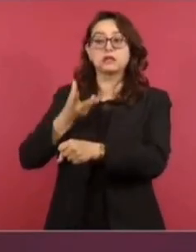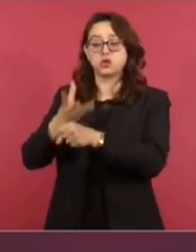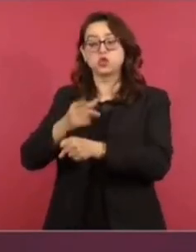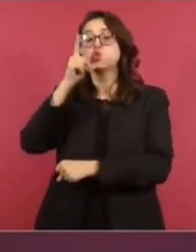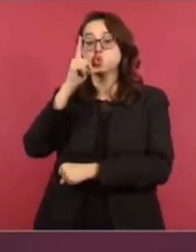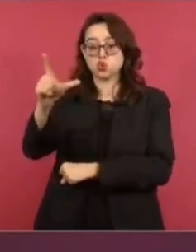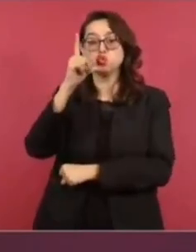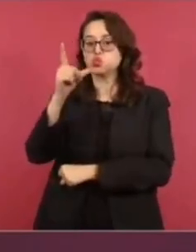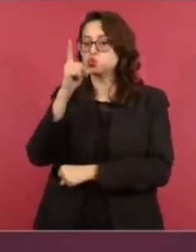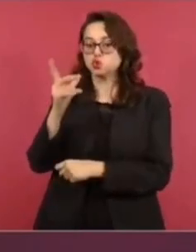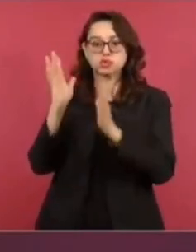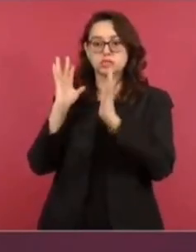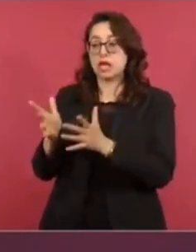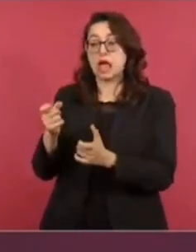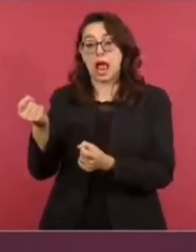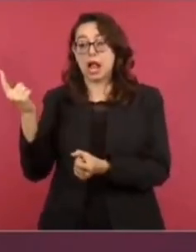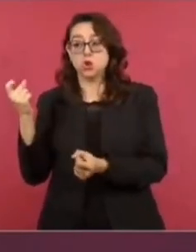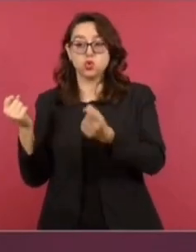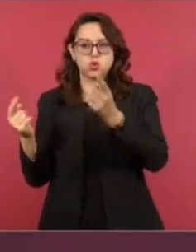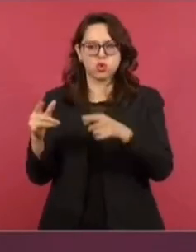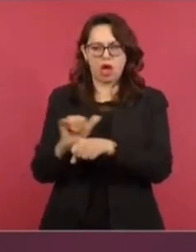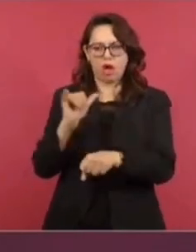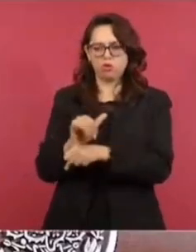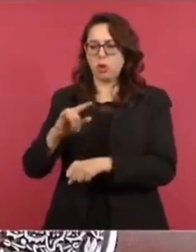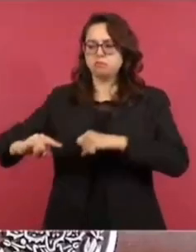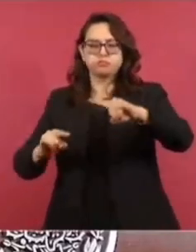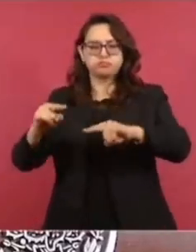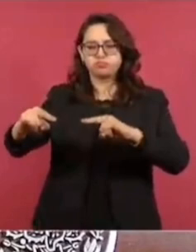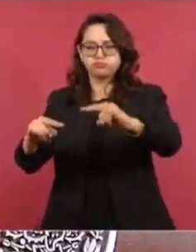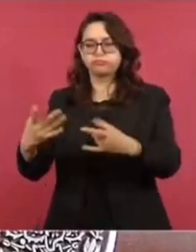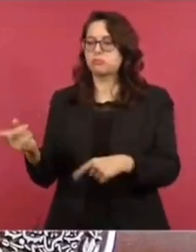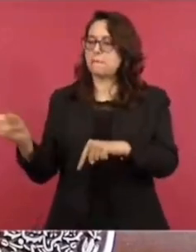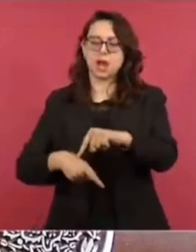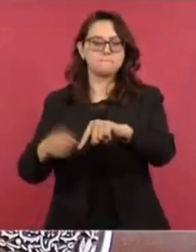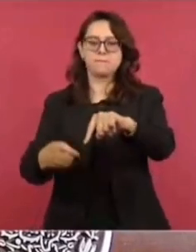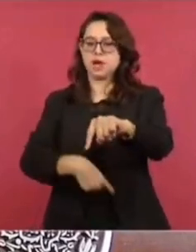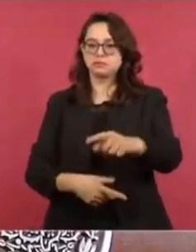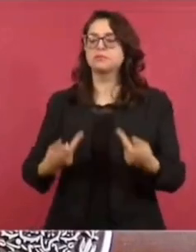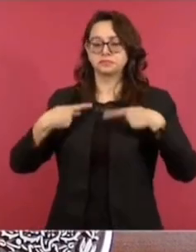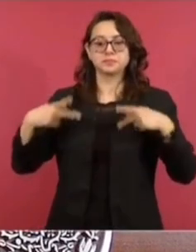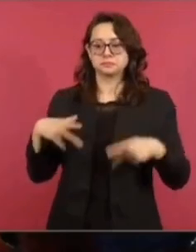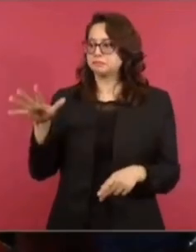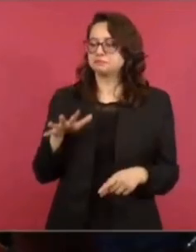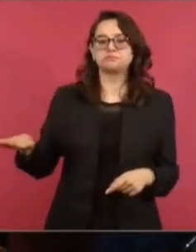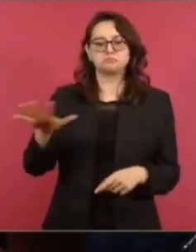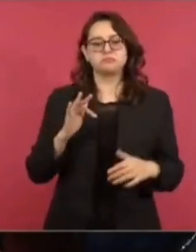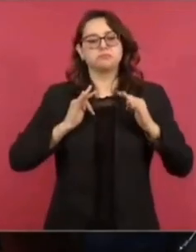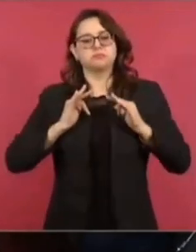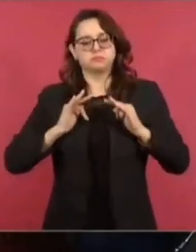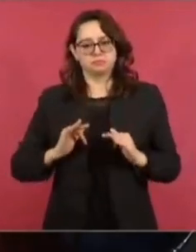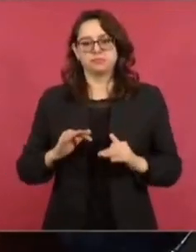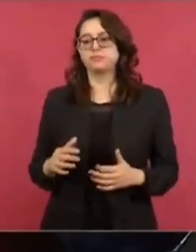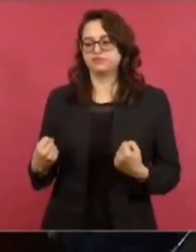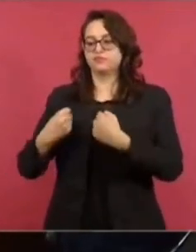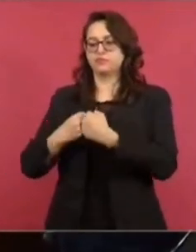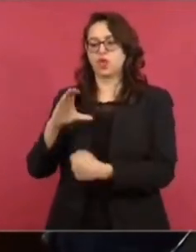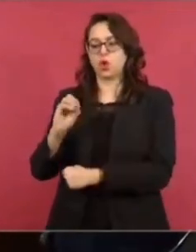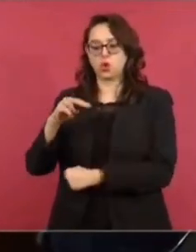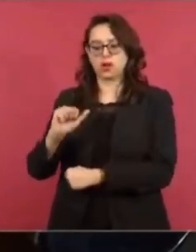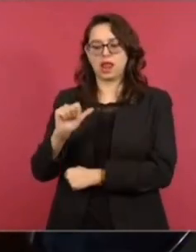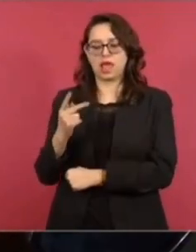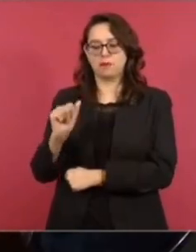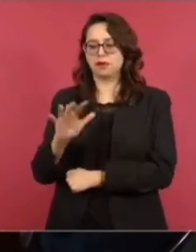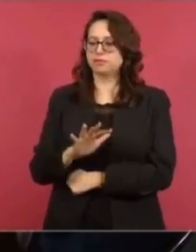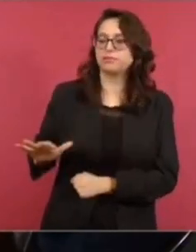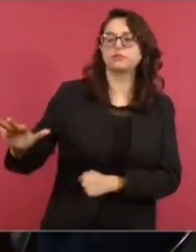quitaron todos los bloqueos y hay mucho apoyo de la población. En el caso de frontera Comalapa y